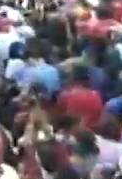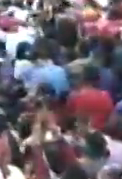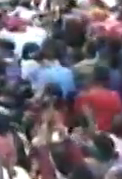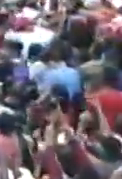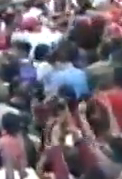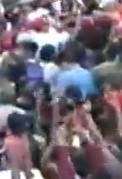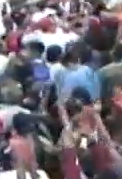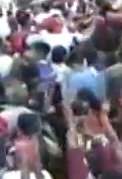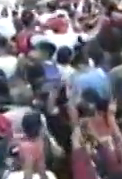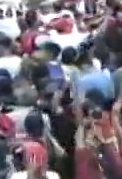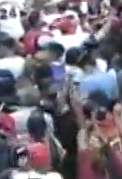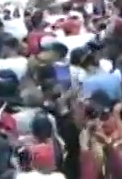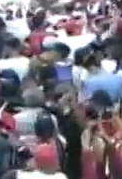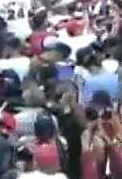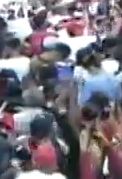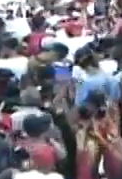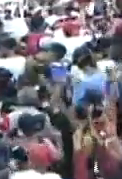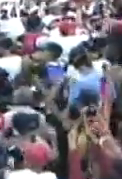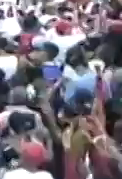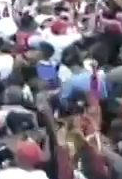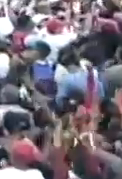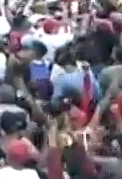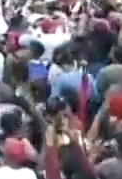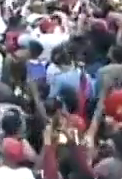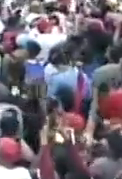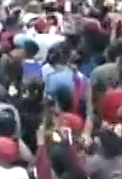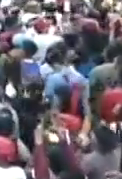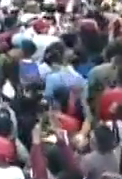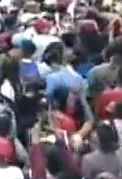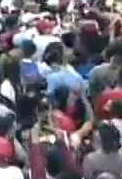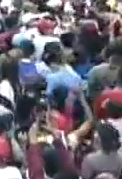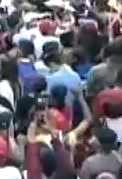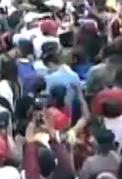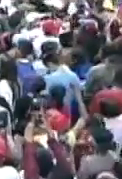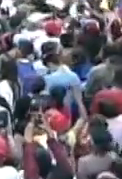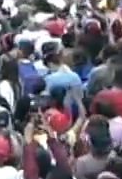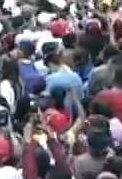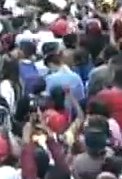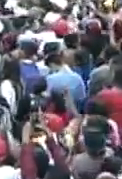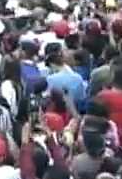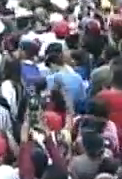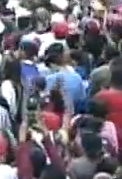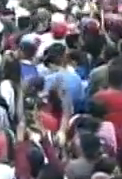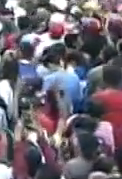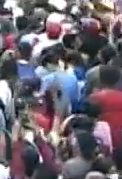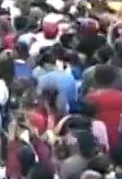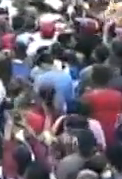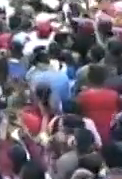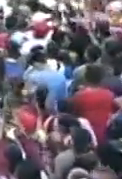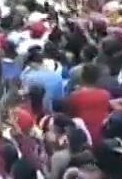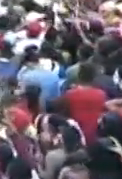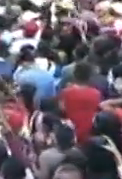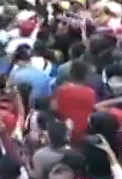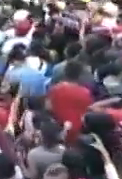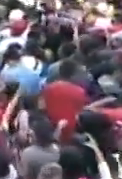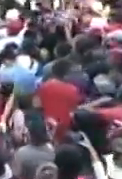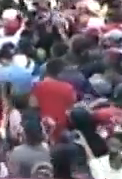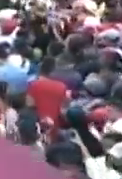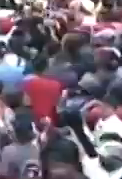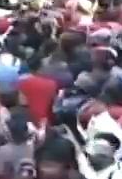forzosas por sus luchas estudiantiles. Ha llamado al presidente de la República a la juventud para mantener la